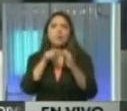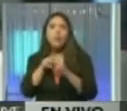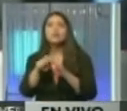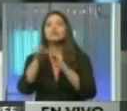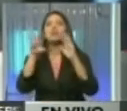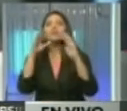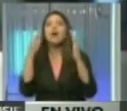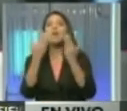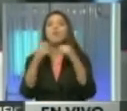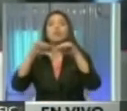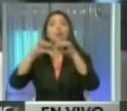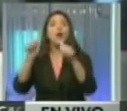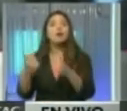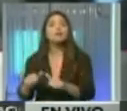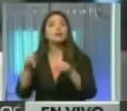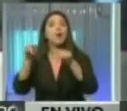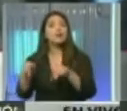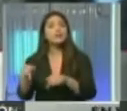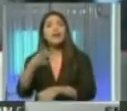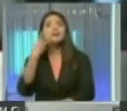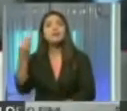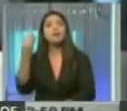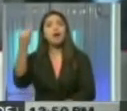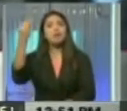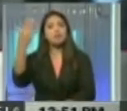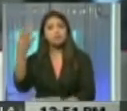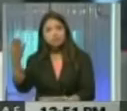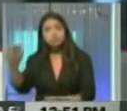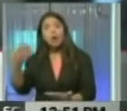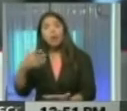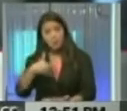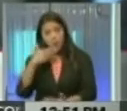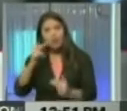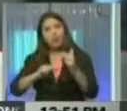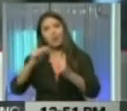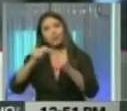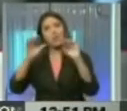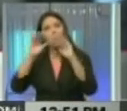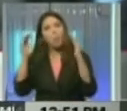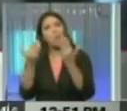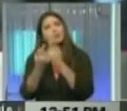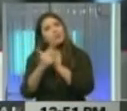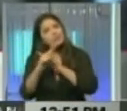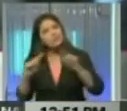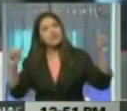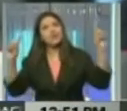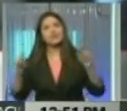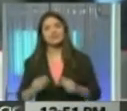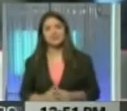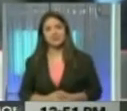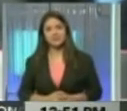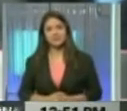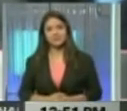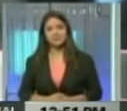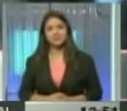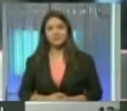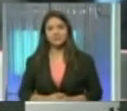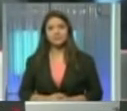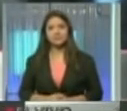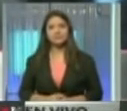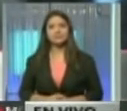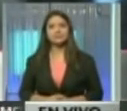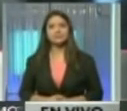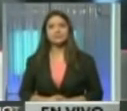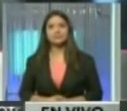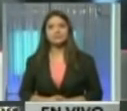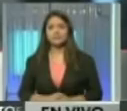mundo artístico para mostrar que es posible construir un mundo diferente como lo estamos haciendo. Yo quisiera ponerte